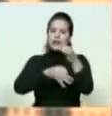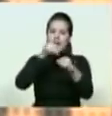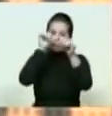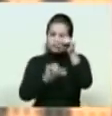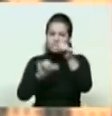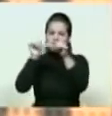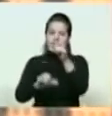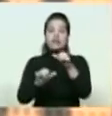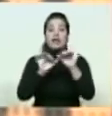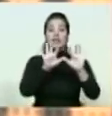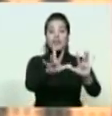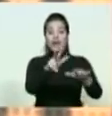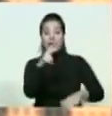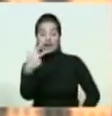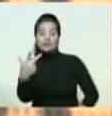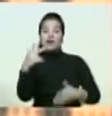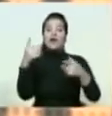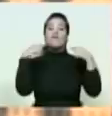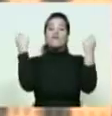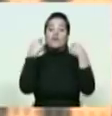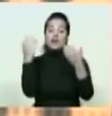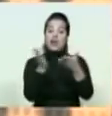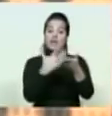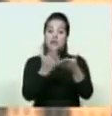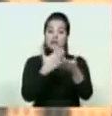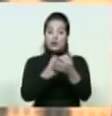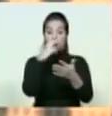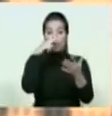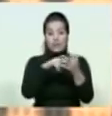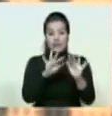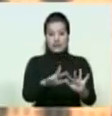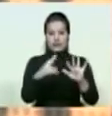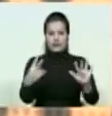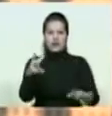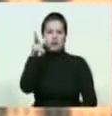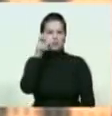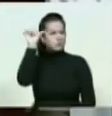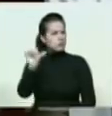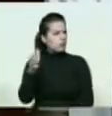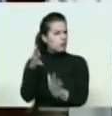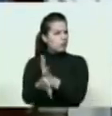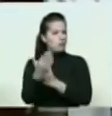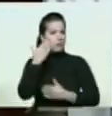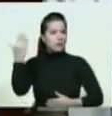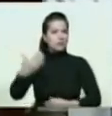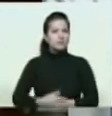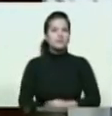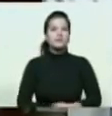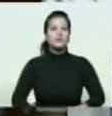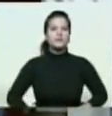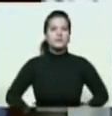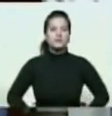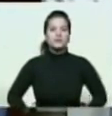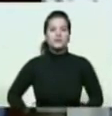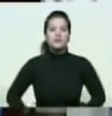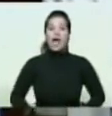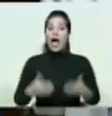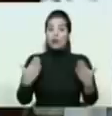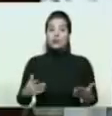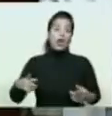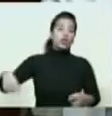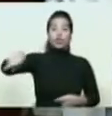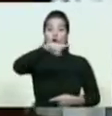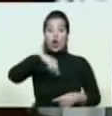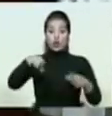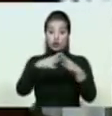Feria Internacional del Libro en Venezuela 2017. Vamos a escuchar sus palabras. Invito a todas y a todos a que